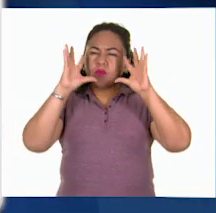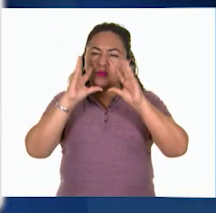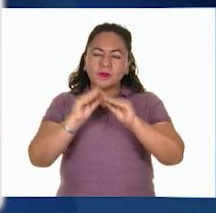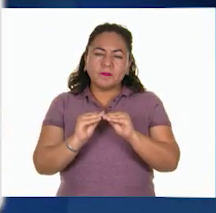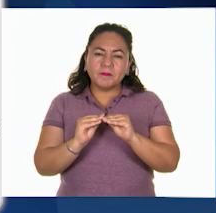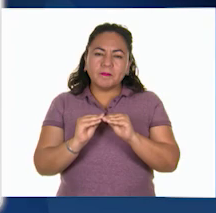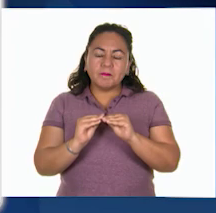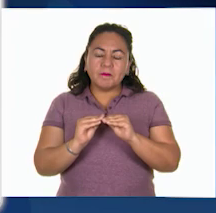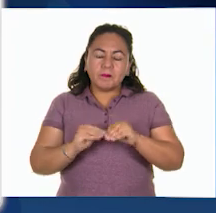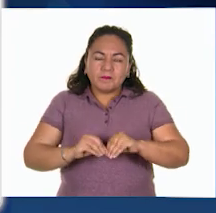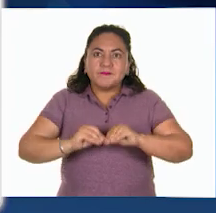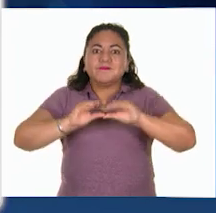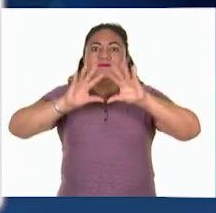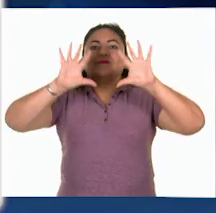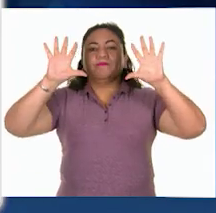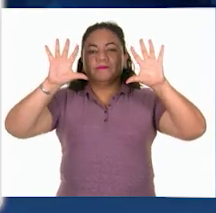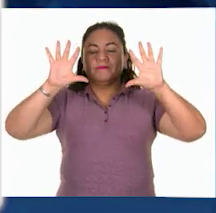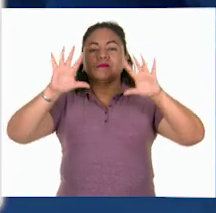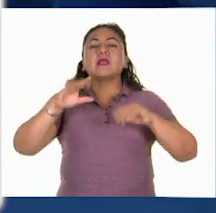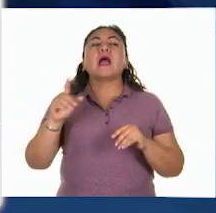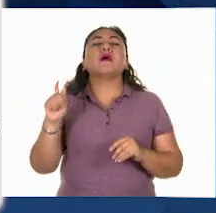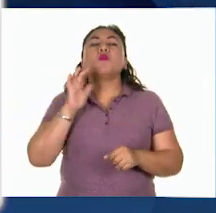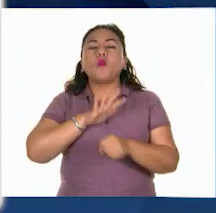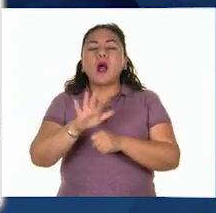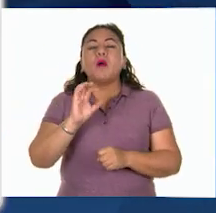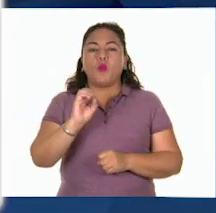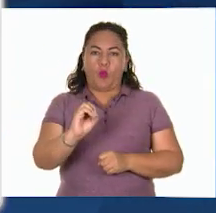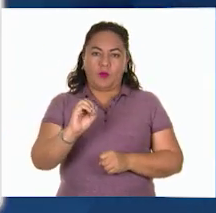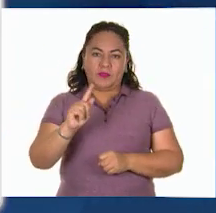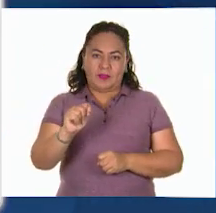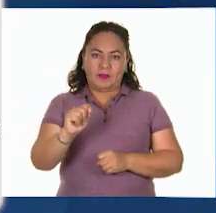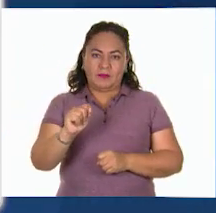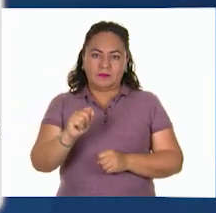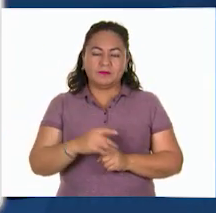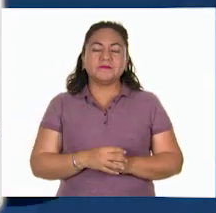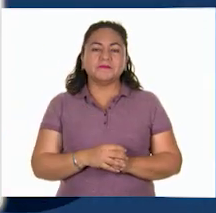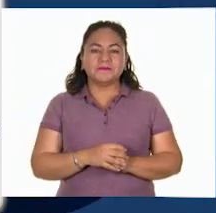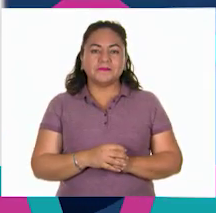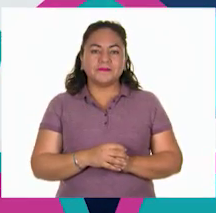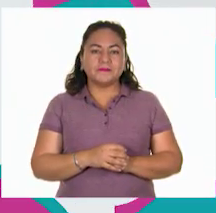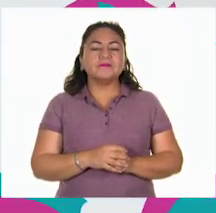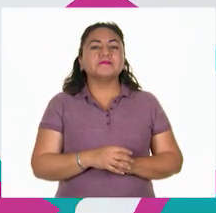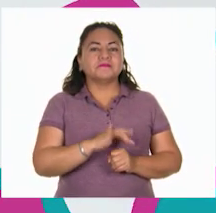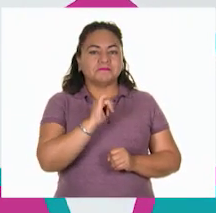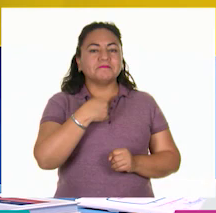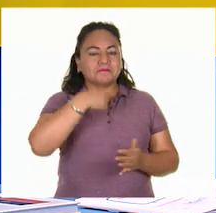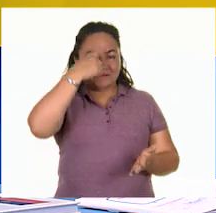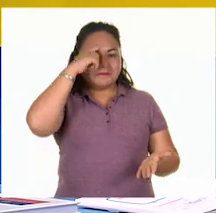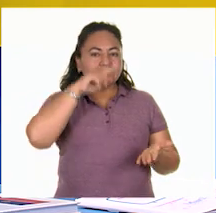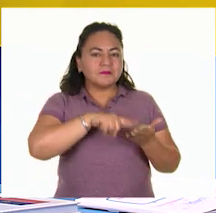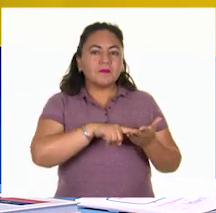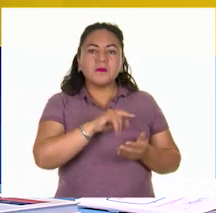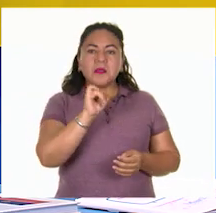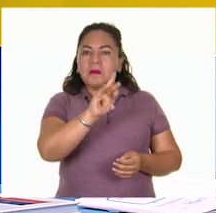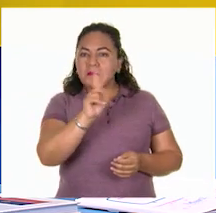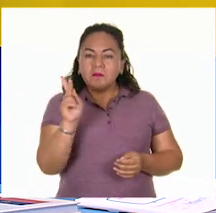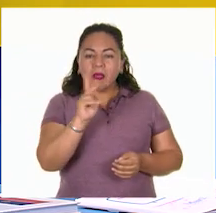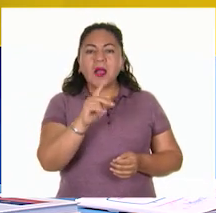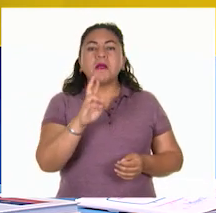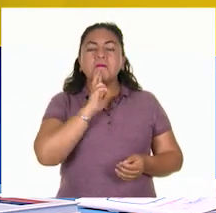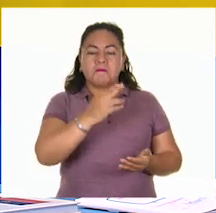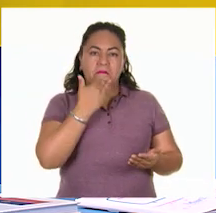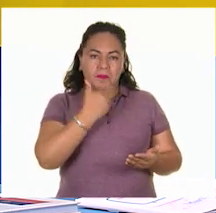OT, ¿verdad, niños y niñas en casa? Yo creo que sí te están siguiendo y lo están contestando muy bien, María. Y